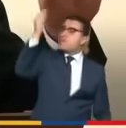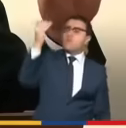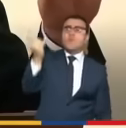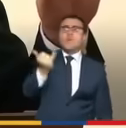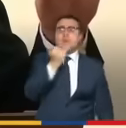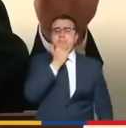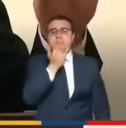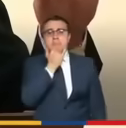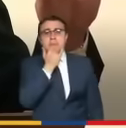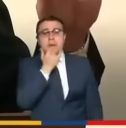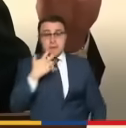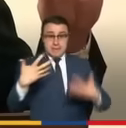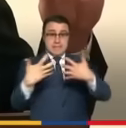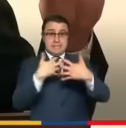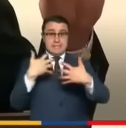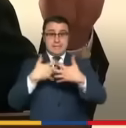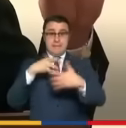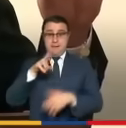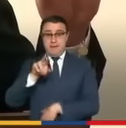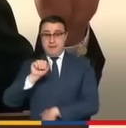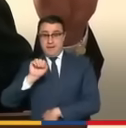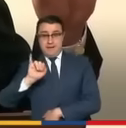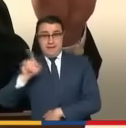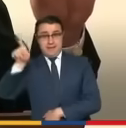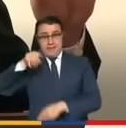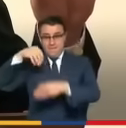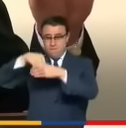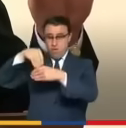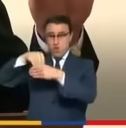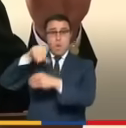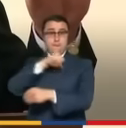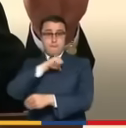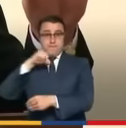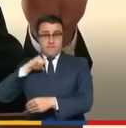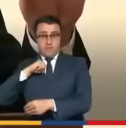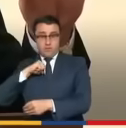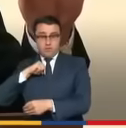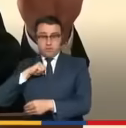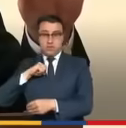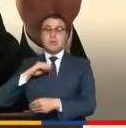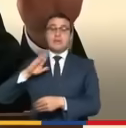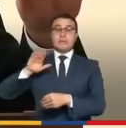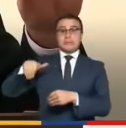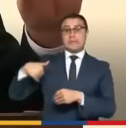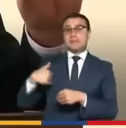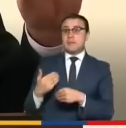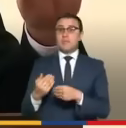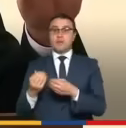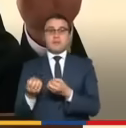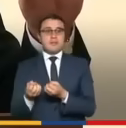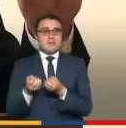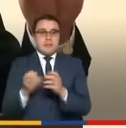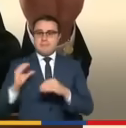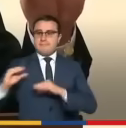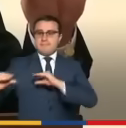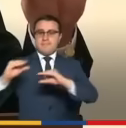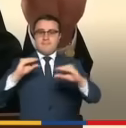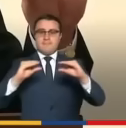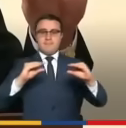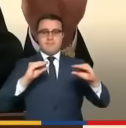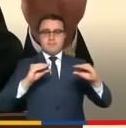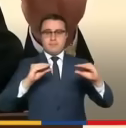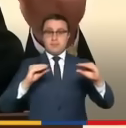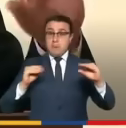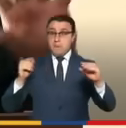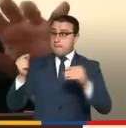el sistema RAIS ya tendrá cada vez más egresos que ingresos, si no aumentan los